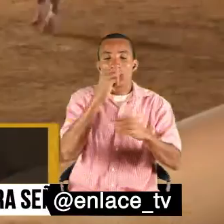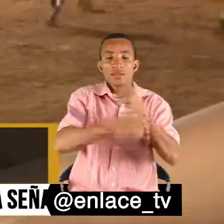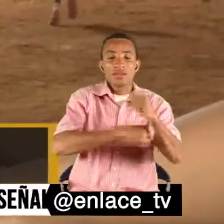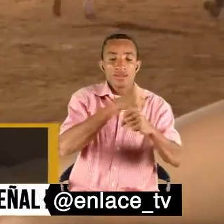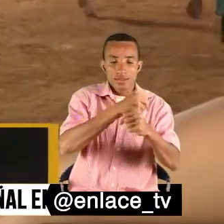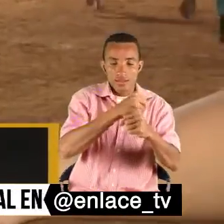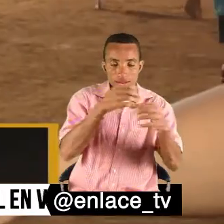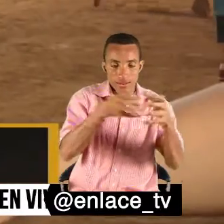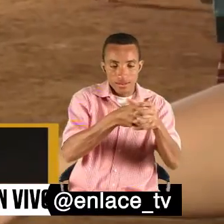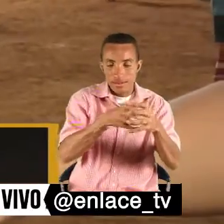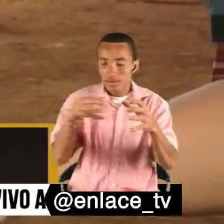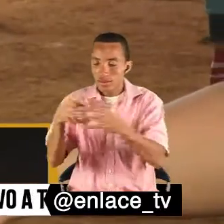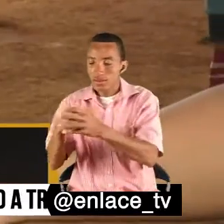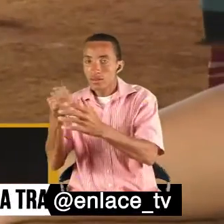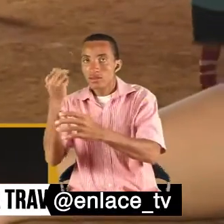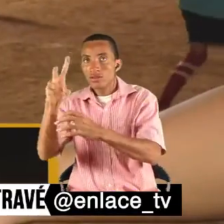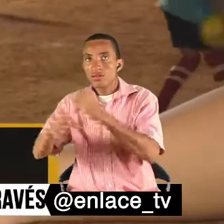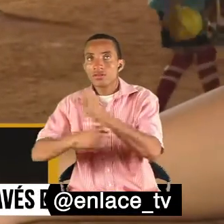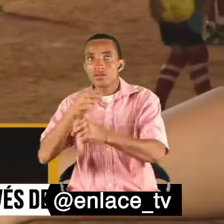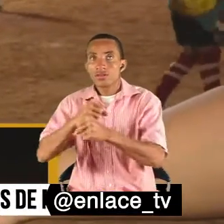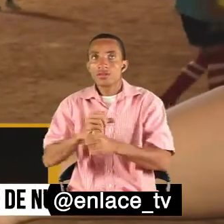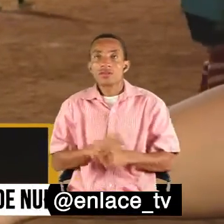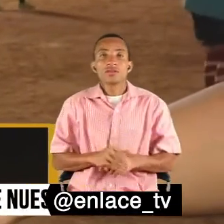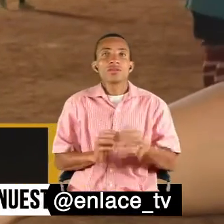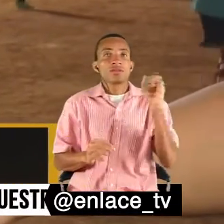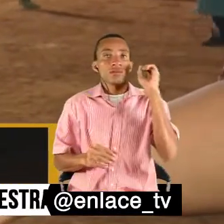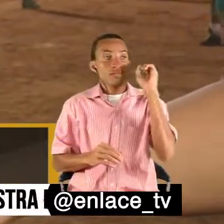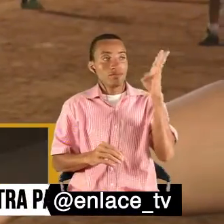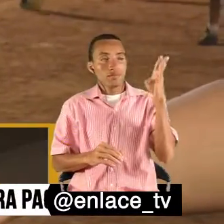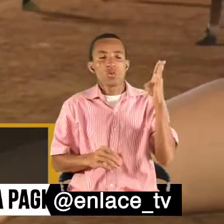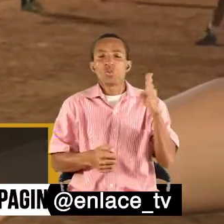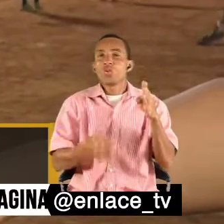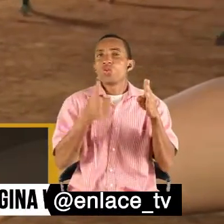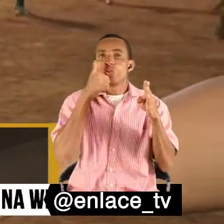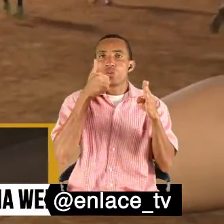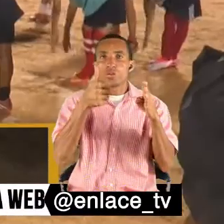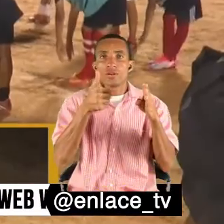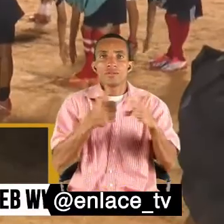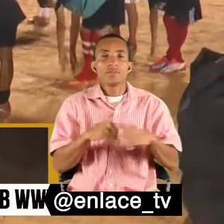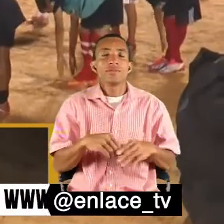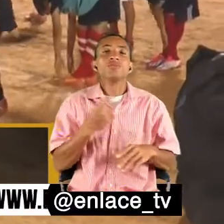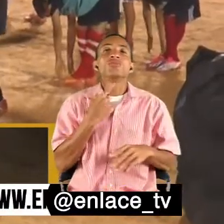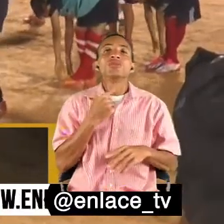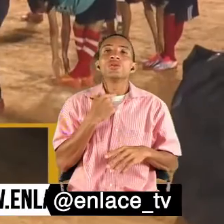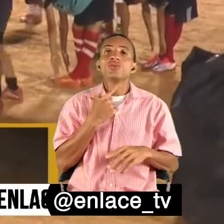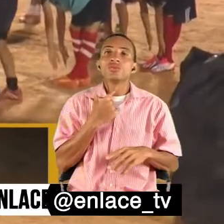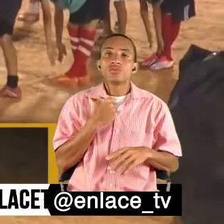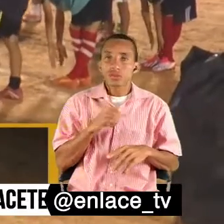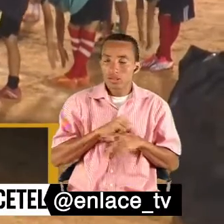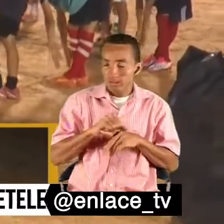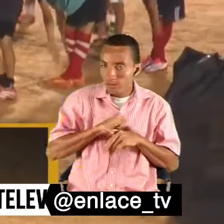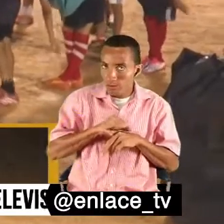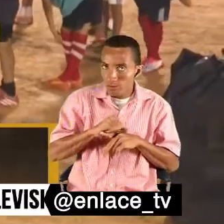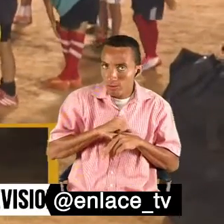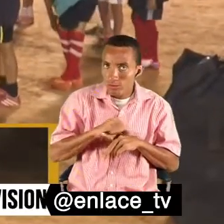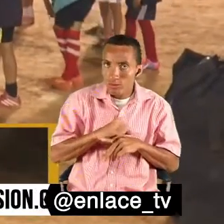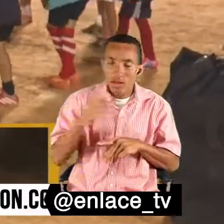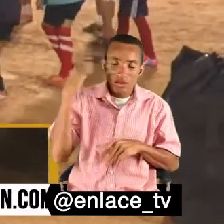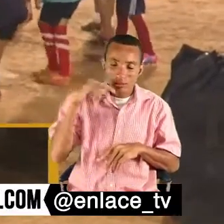Con Proviclub es un buen equipo, a mí me ha gustado entrenar aquí desde cuando yo era muy chiquito.